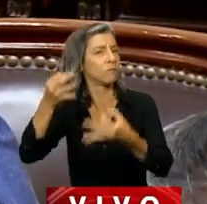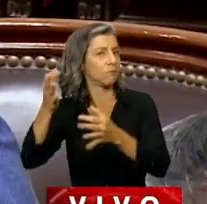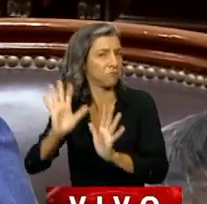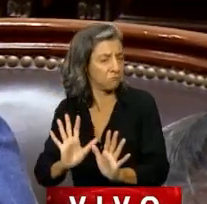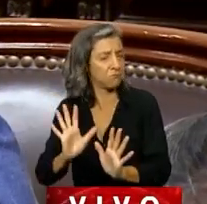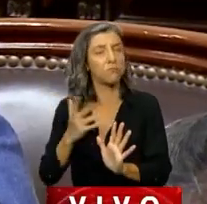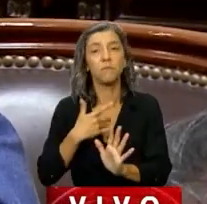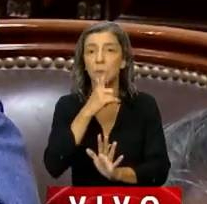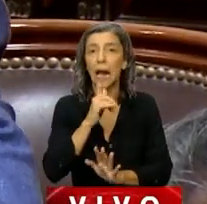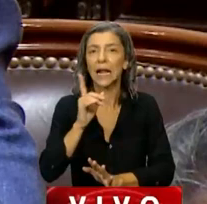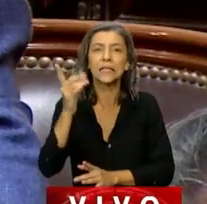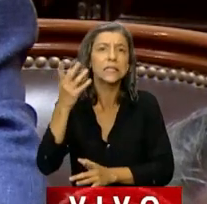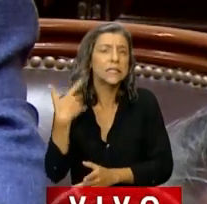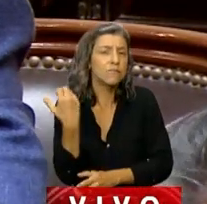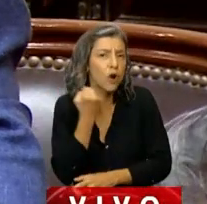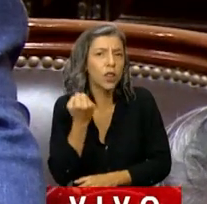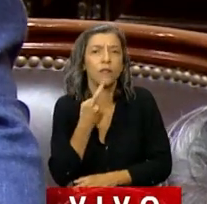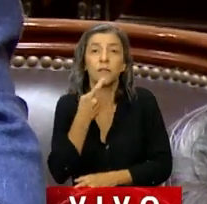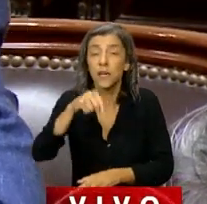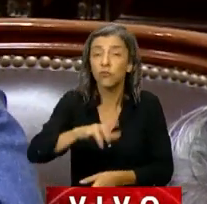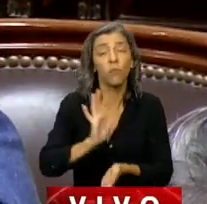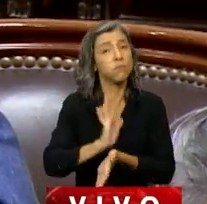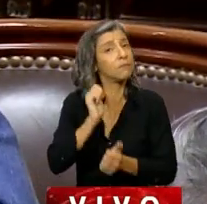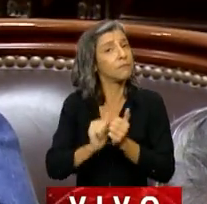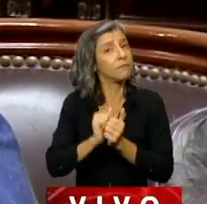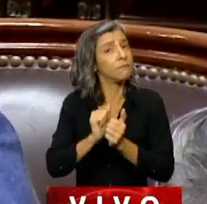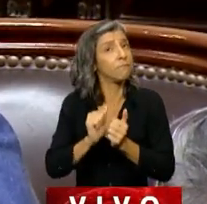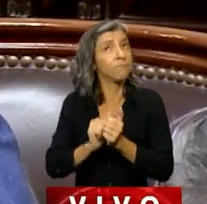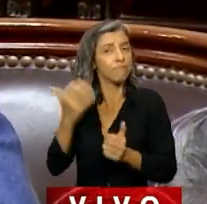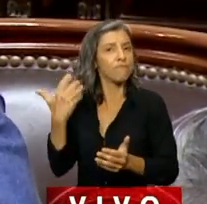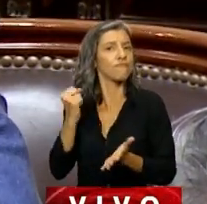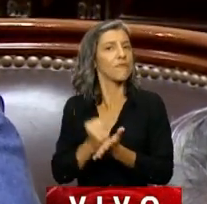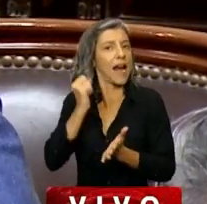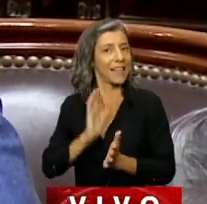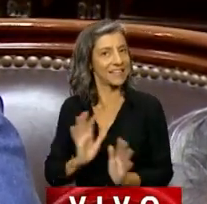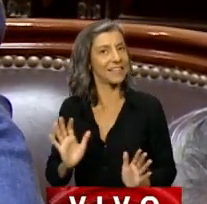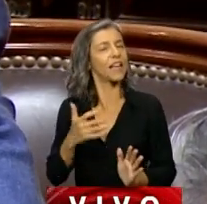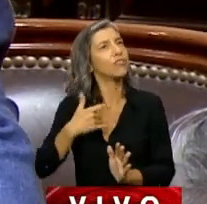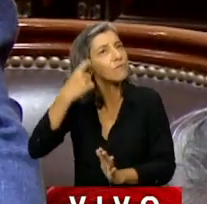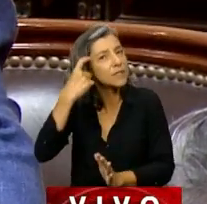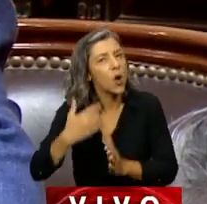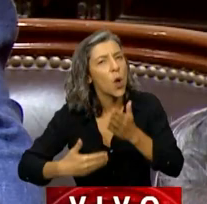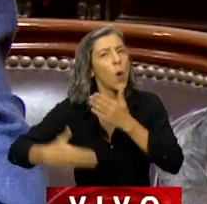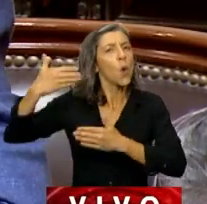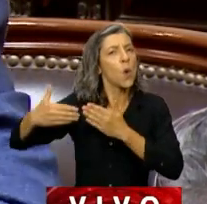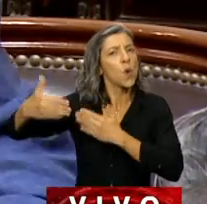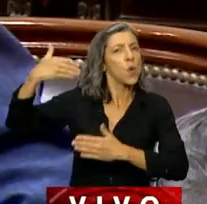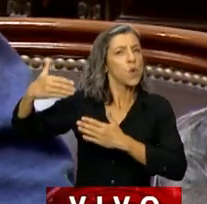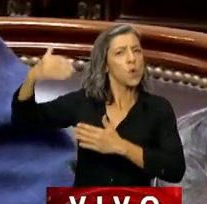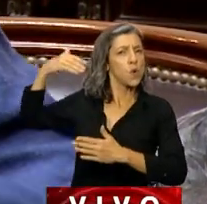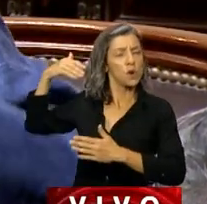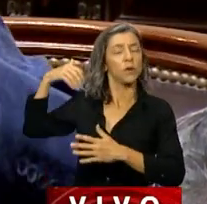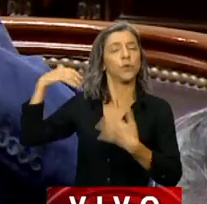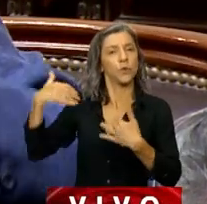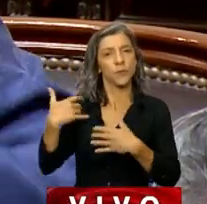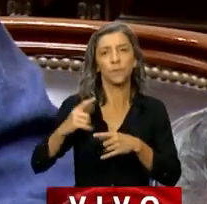histórico, y como tengo mis años, me voy a ir a la prehistoria. Y la prehistoria de la política, cuando hablo de esto,